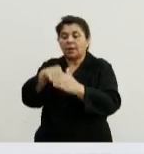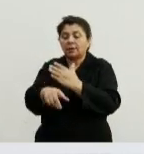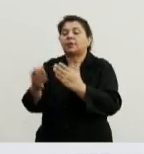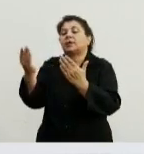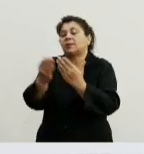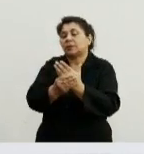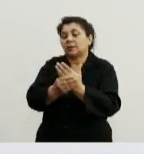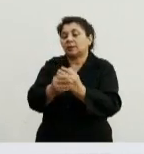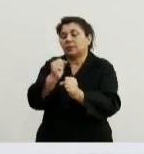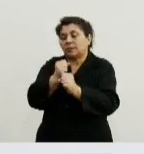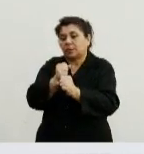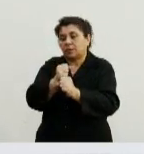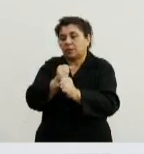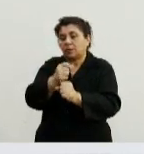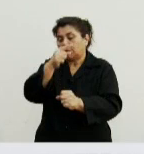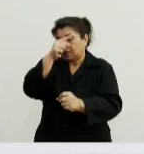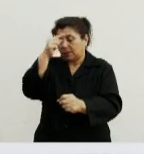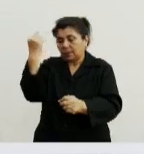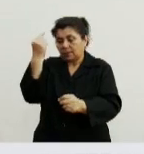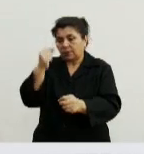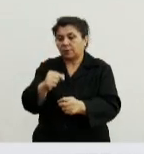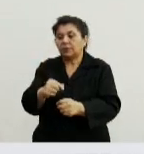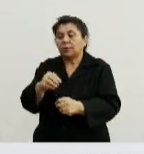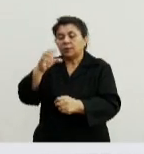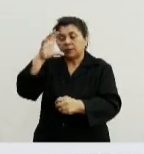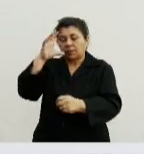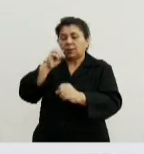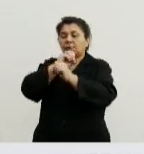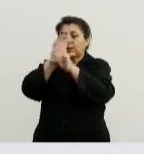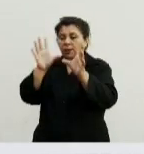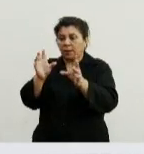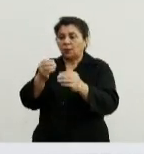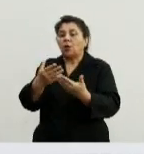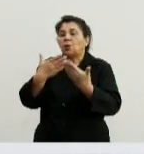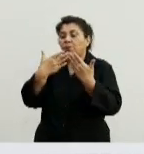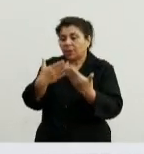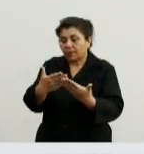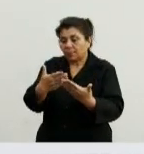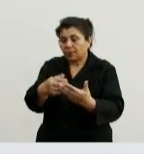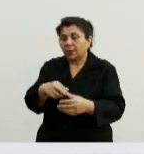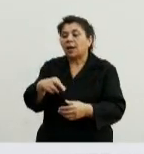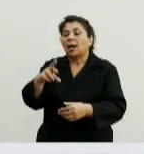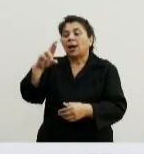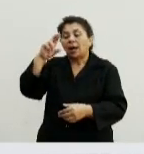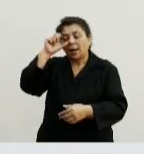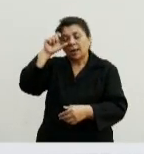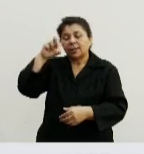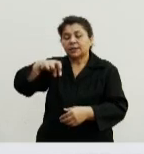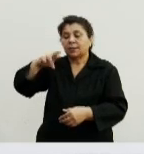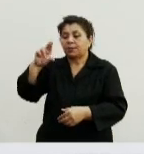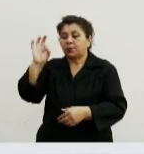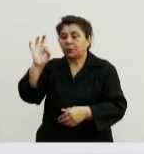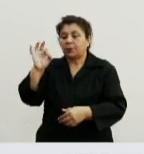recuerden vuelvo a aclarar para acceder al repro las empresas deben